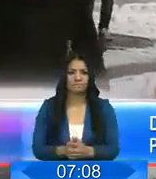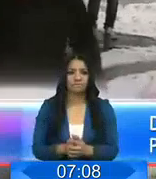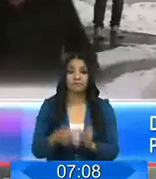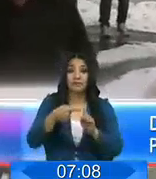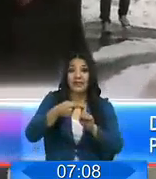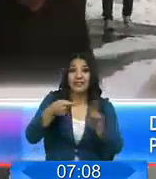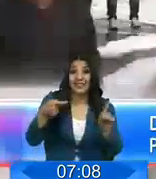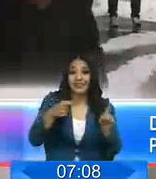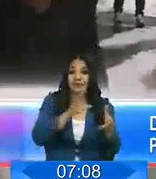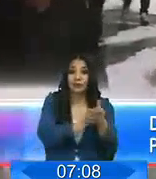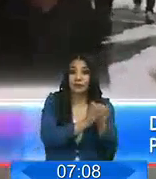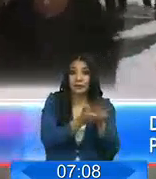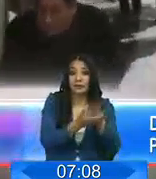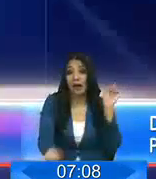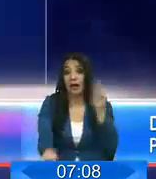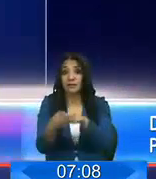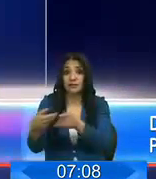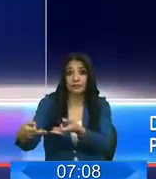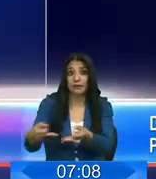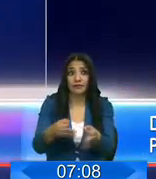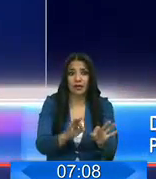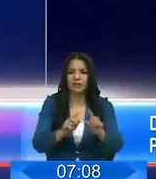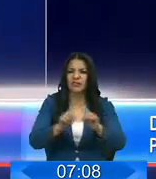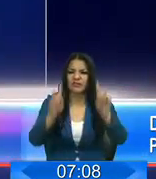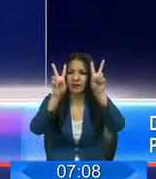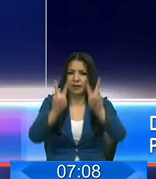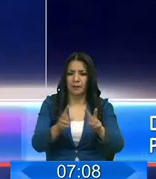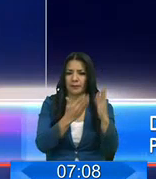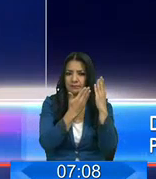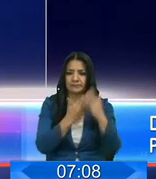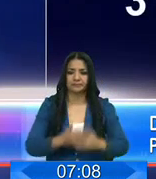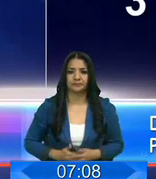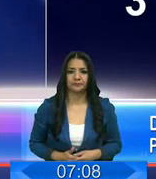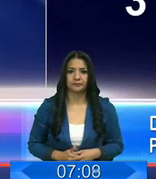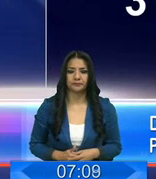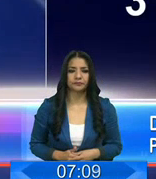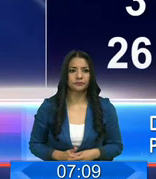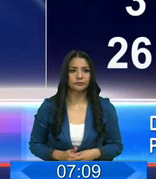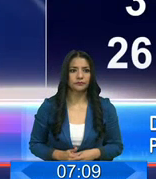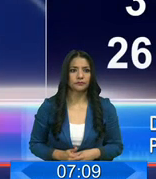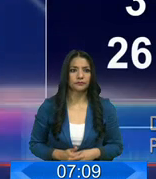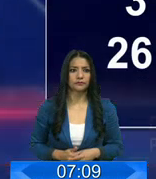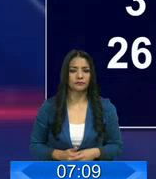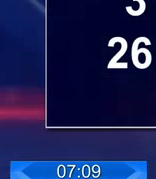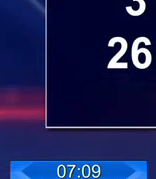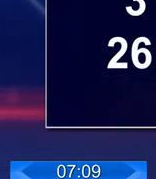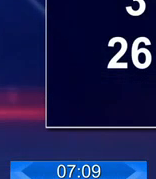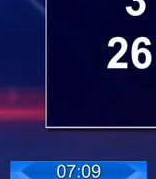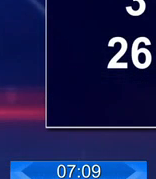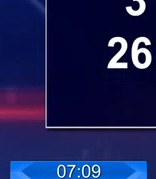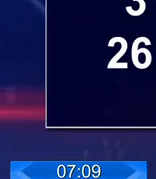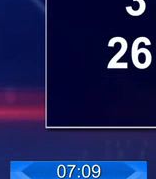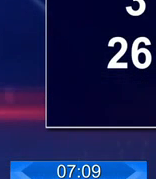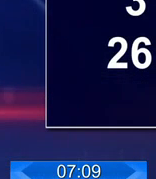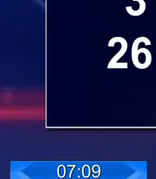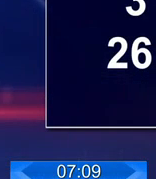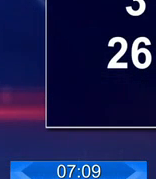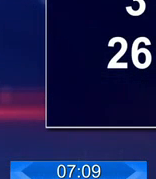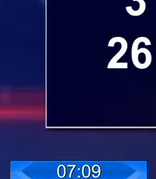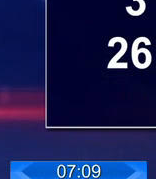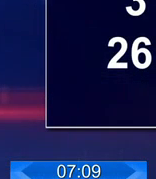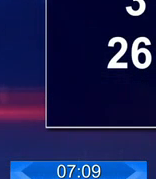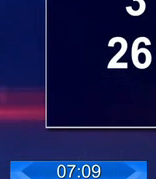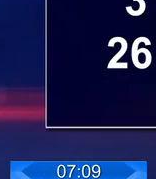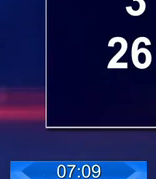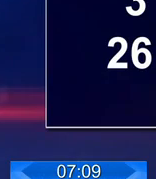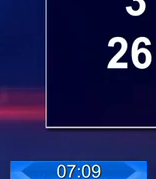inicio del Plan Lluvias hasta el tiempo actual, durante los diferentes eventos, 4 personas resultaron heridas, 3 familias tuvieron afectaciones y un promedio de